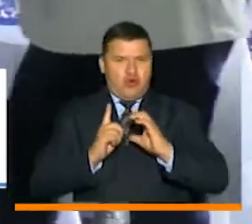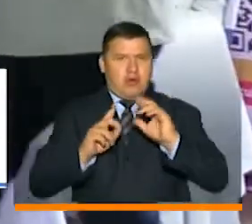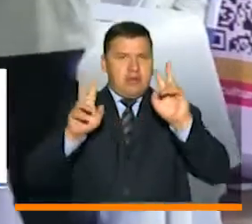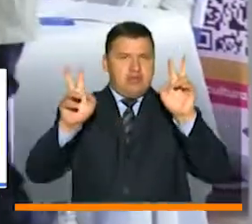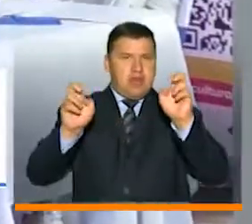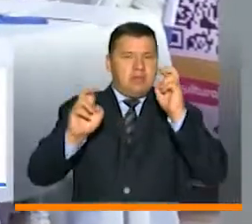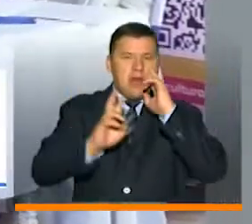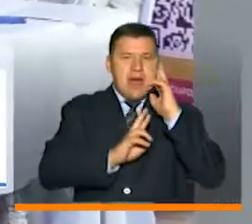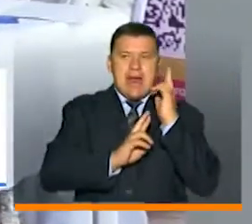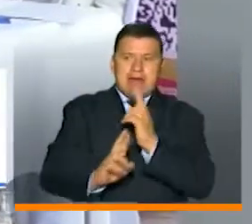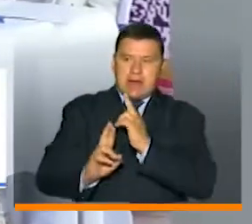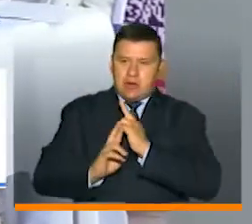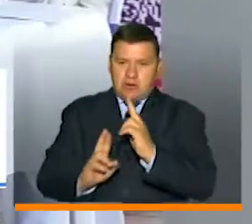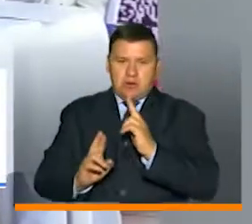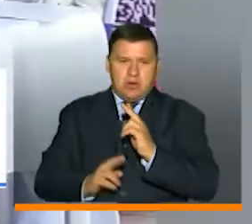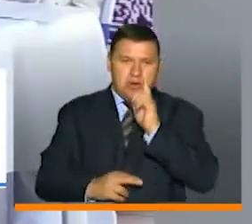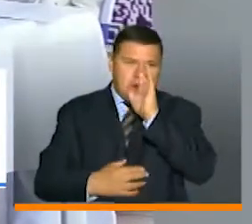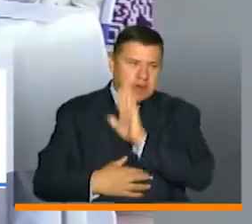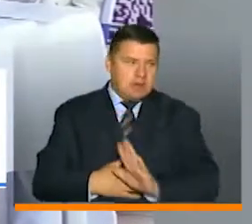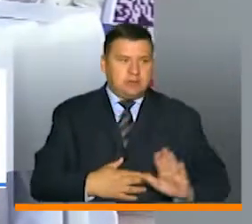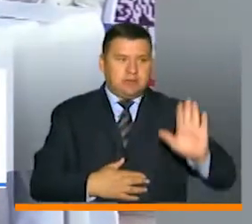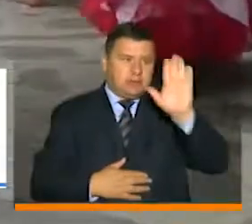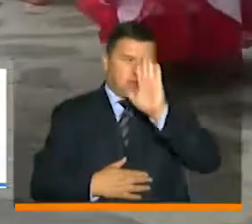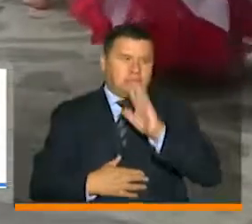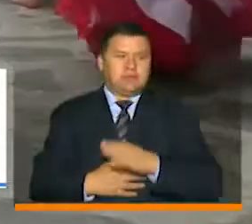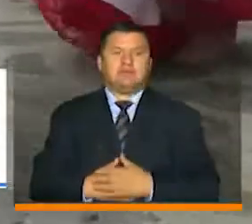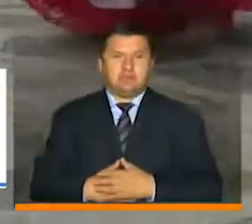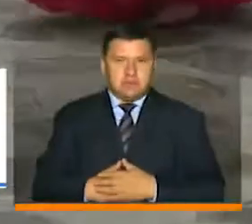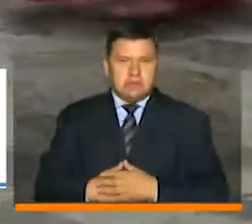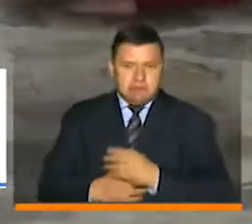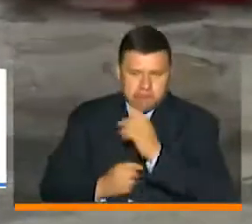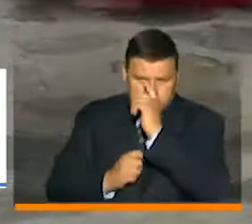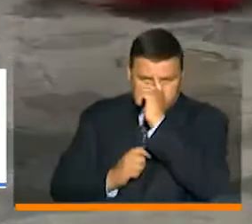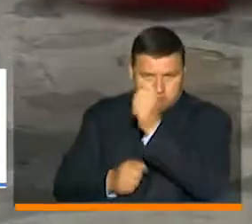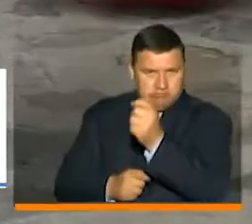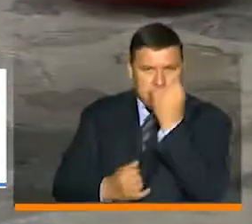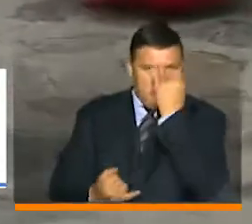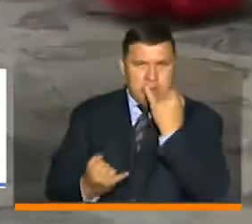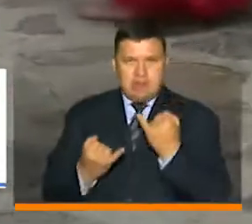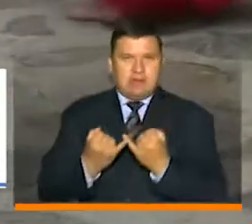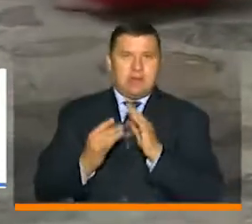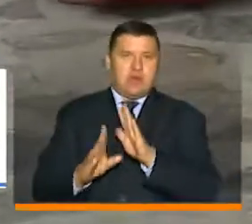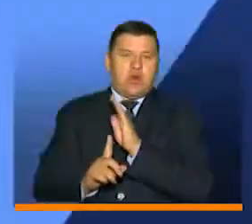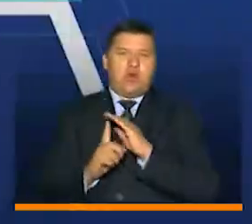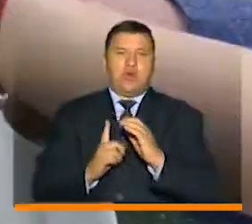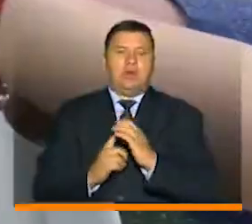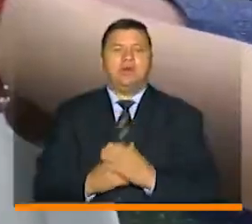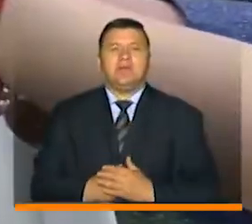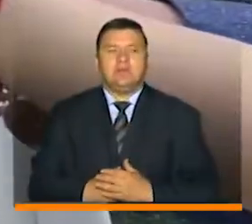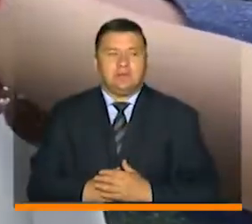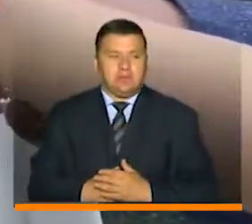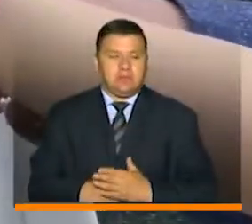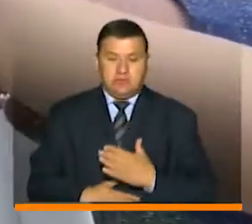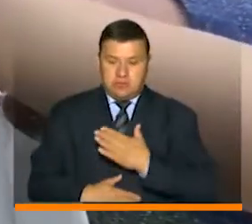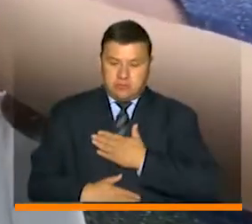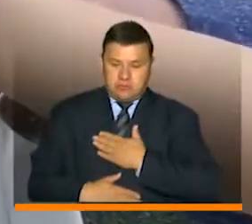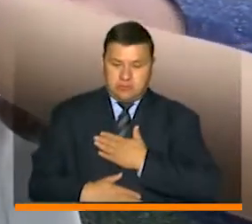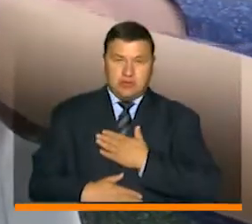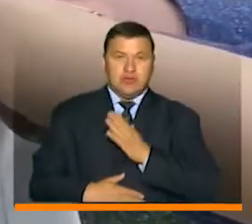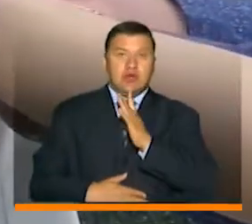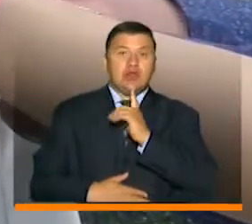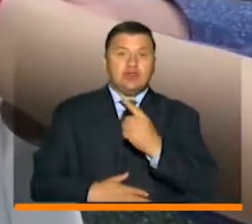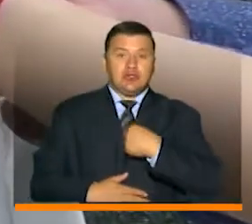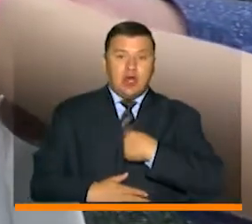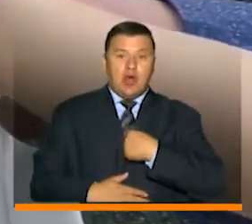para reconocernos en todo el territorio nacional y valorar la identidad cultural. Soy Cultura es